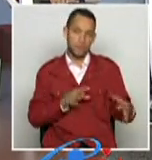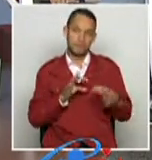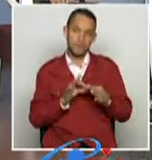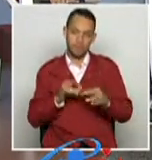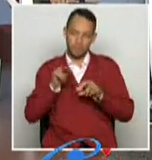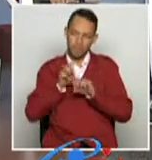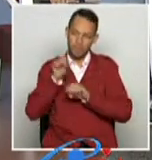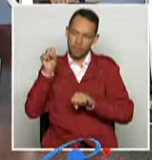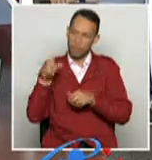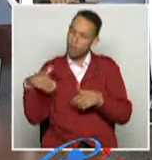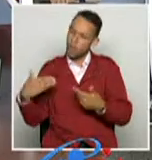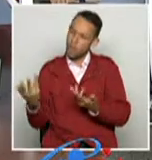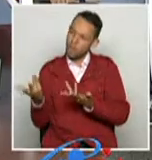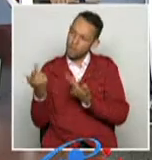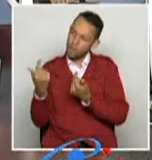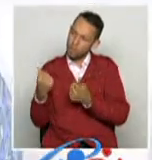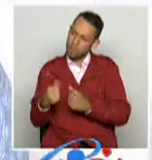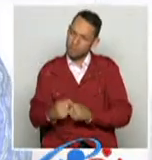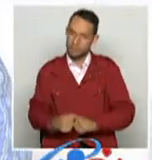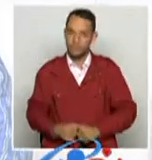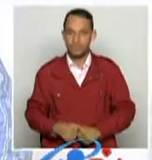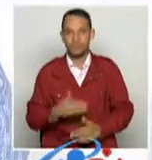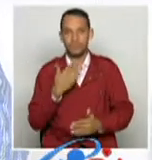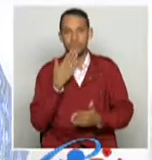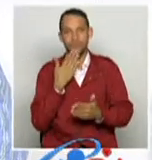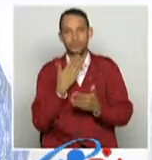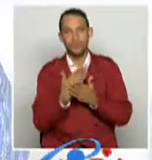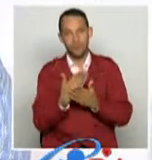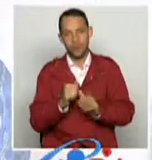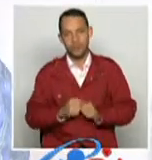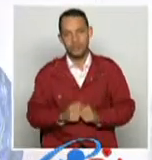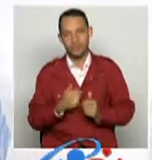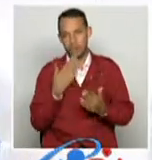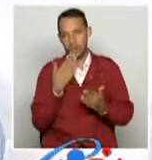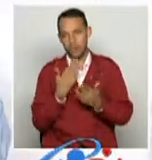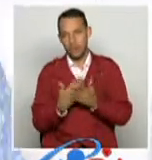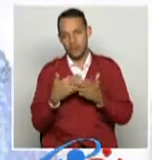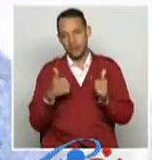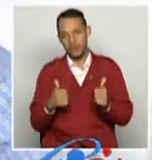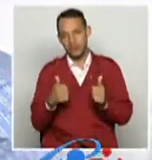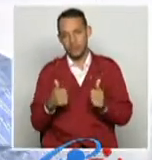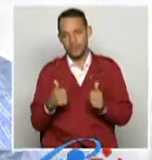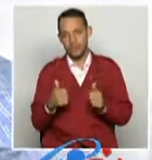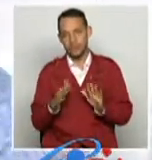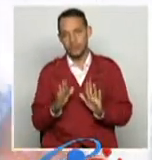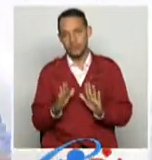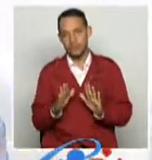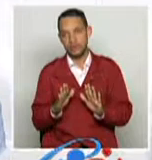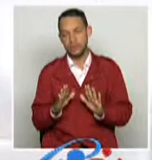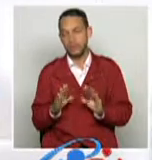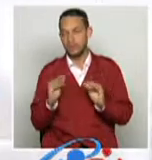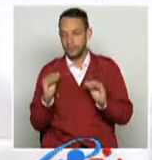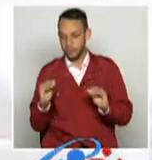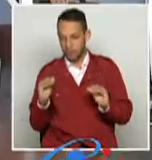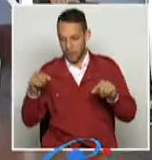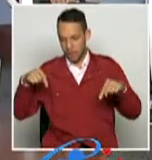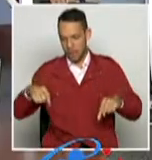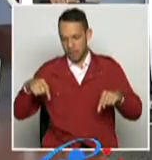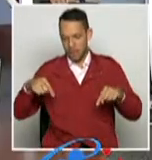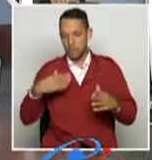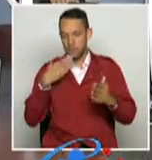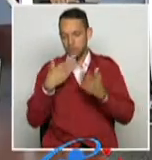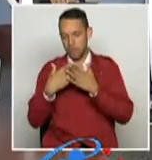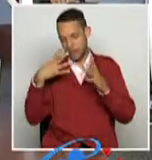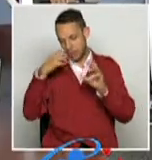de la prevención? ¿Cómo es eso? Ante todo, muy buenas noches, buenas tardes y gracias por esta invitación. Bueno, lo que pasa es que buenas noches porque estamos en el